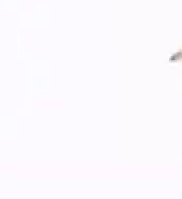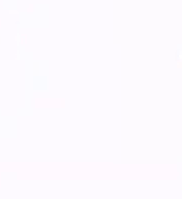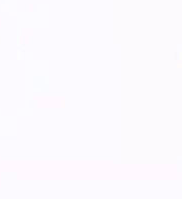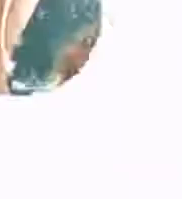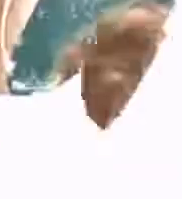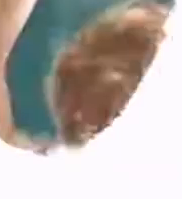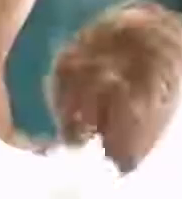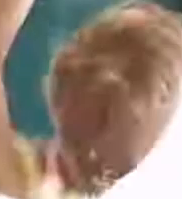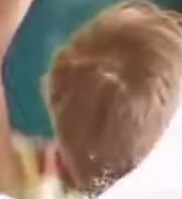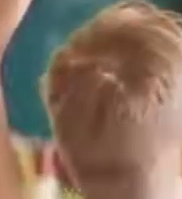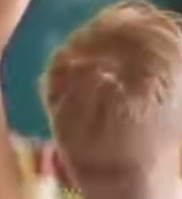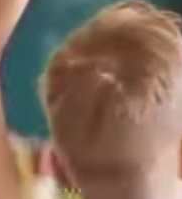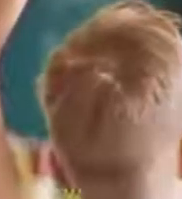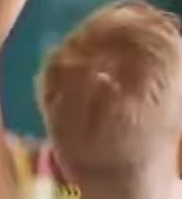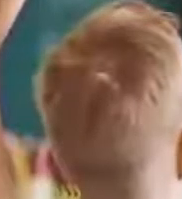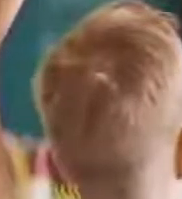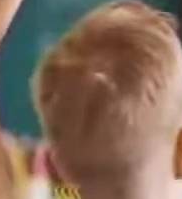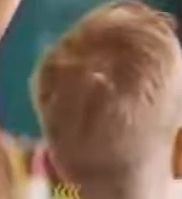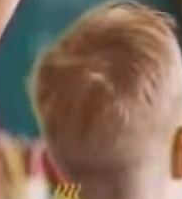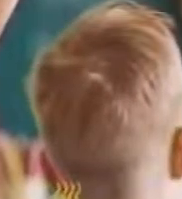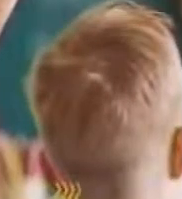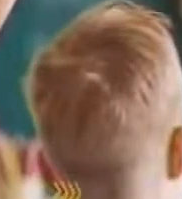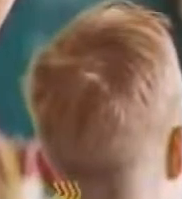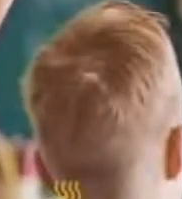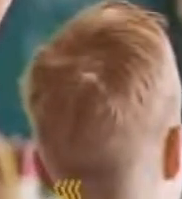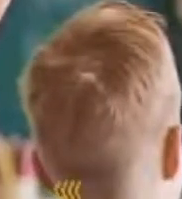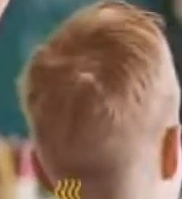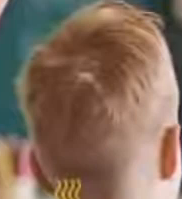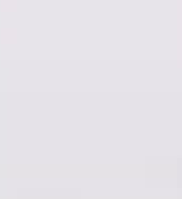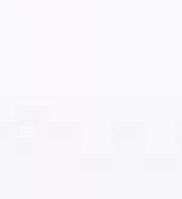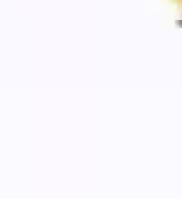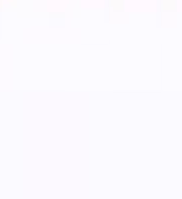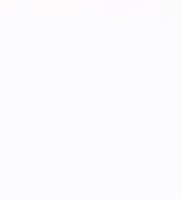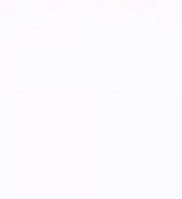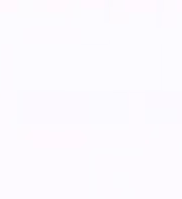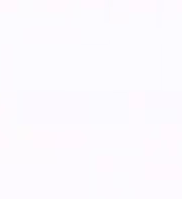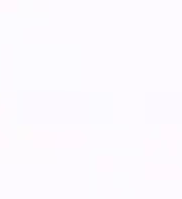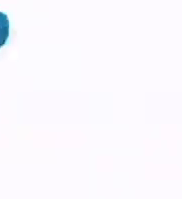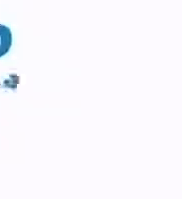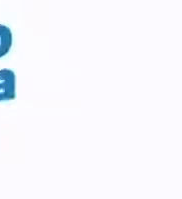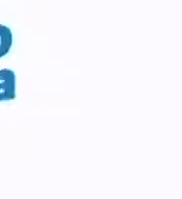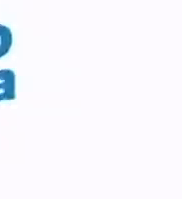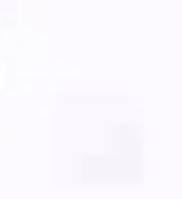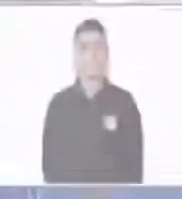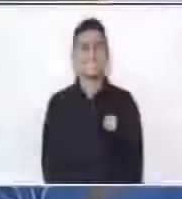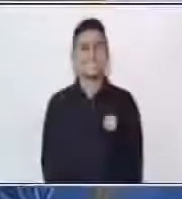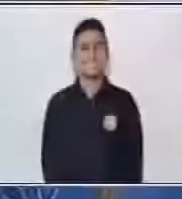A continuación, comunicación y lenguaje, quinto primaria.